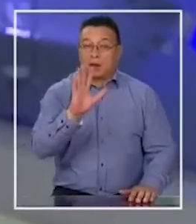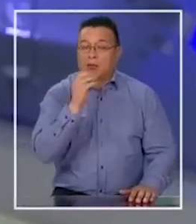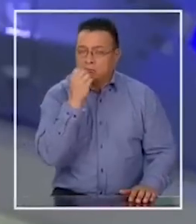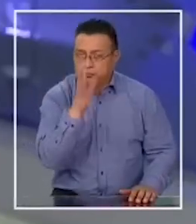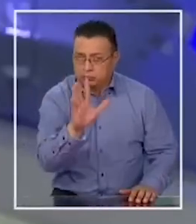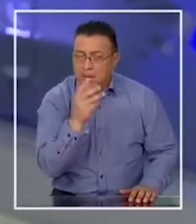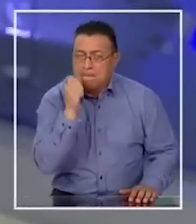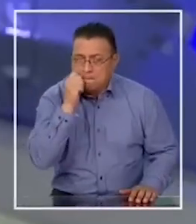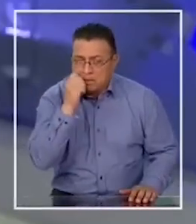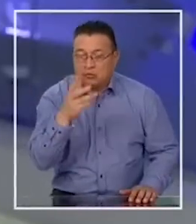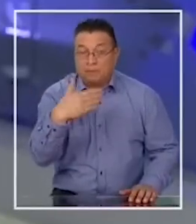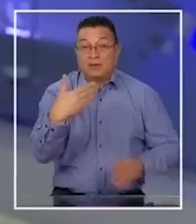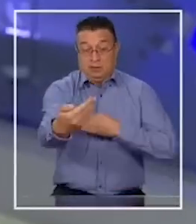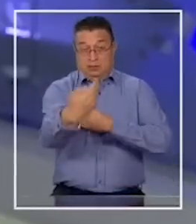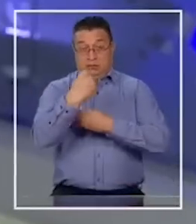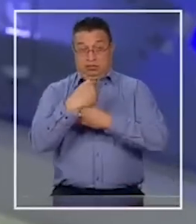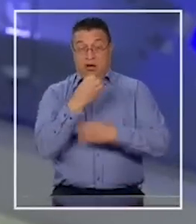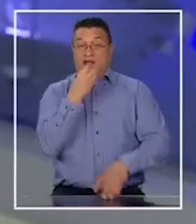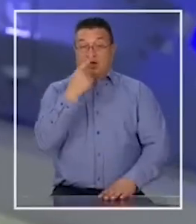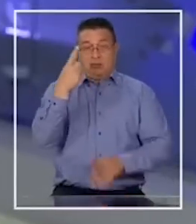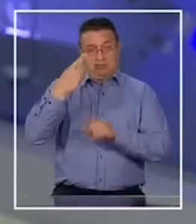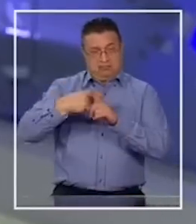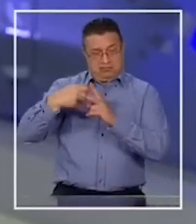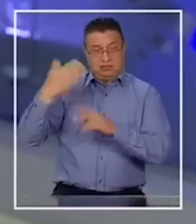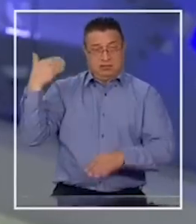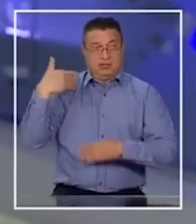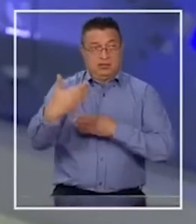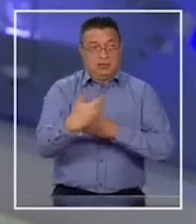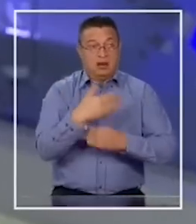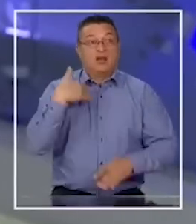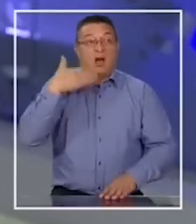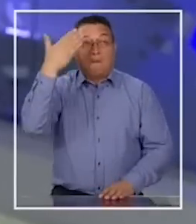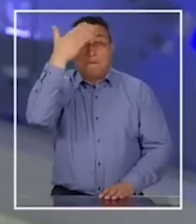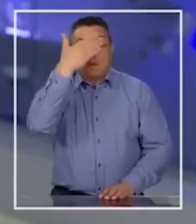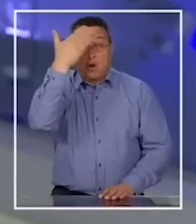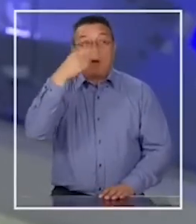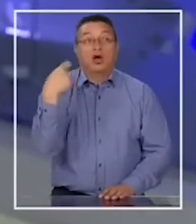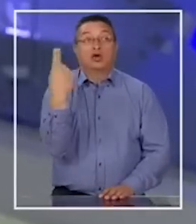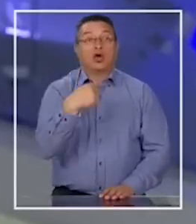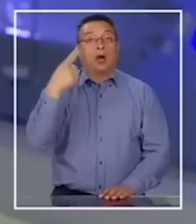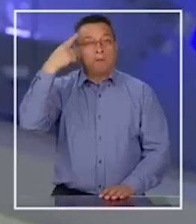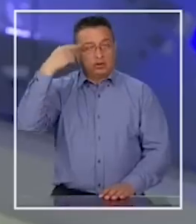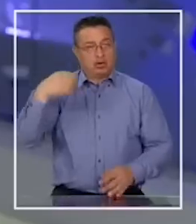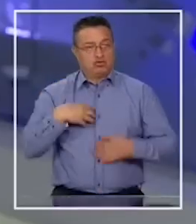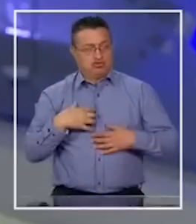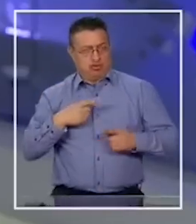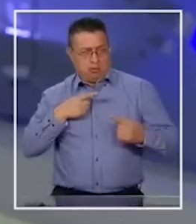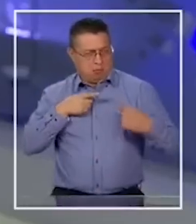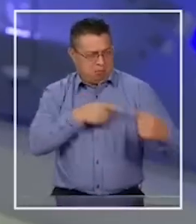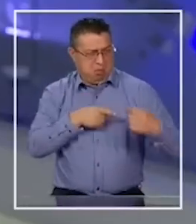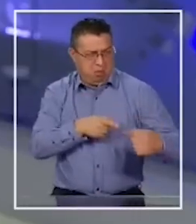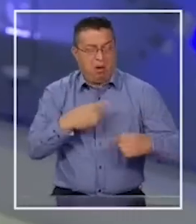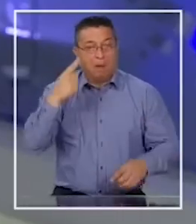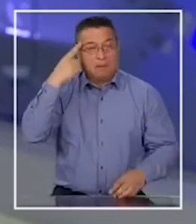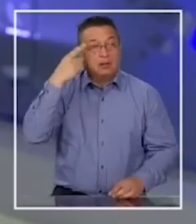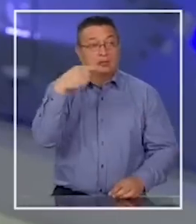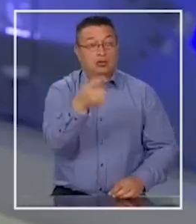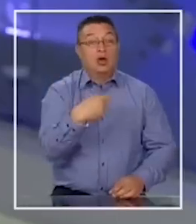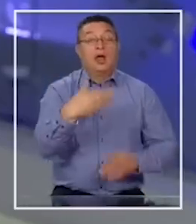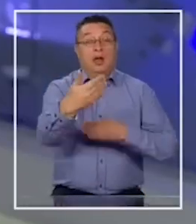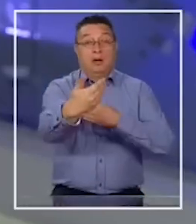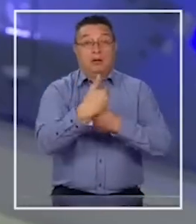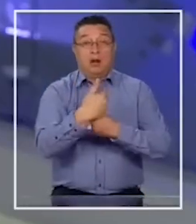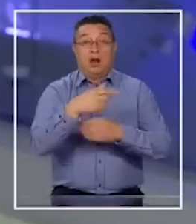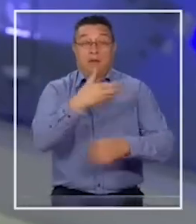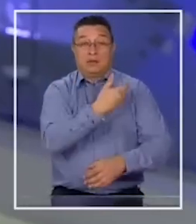el presidente fue a la Florida hace un par de meses atrás iban bien preocupados porque pensaban que yo iba a ser muy agresivo me acuerdo que la avanzada presencia